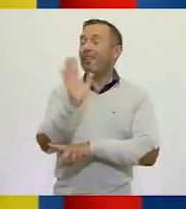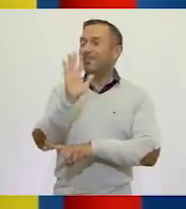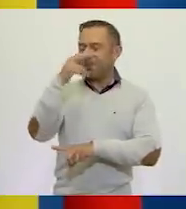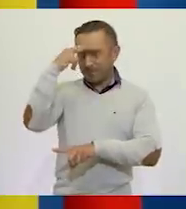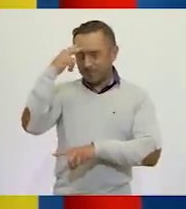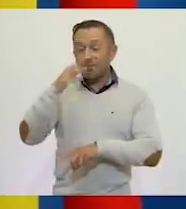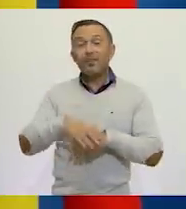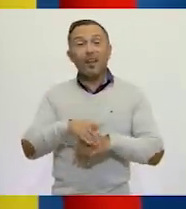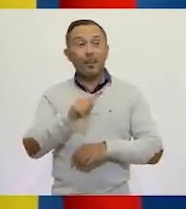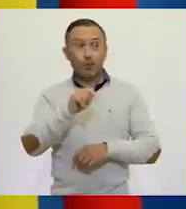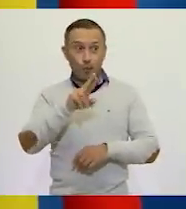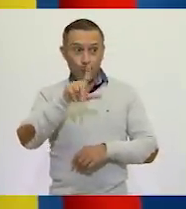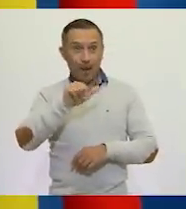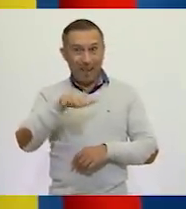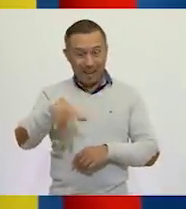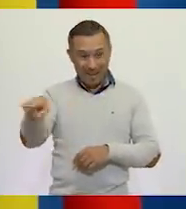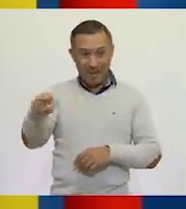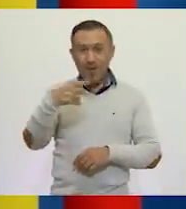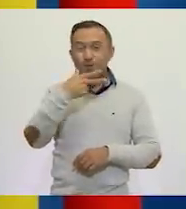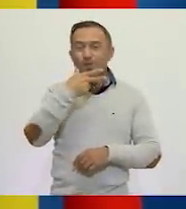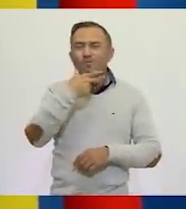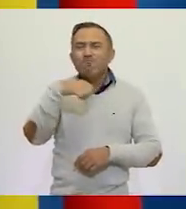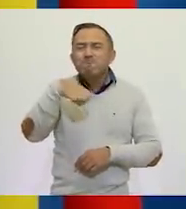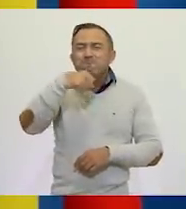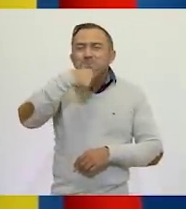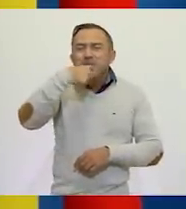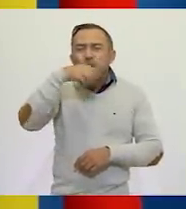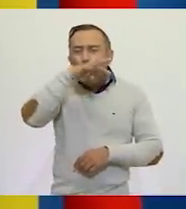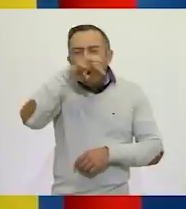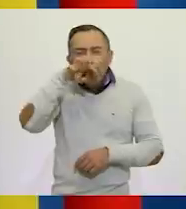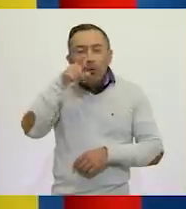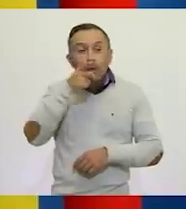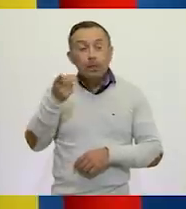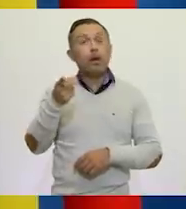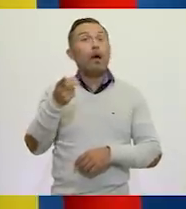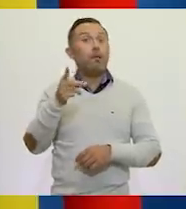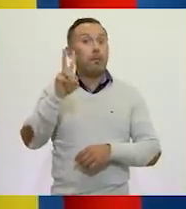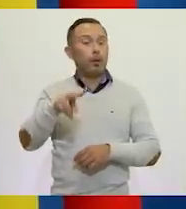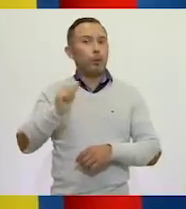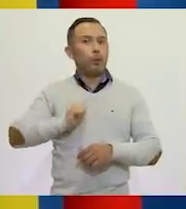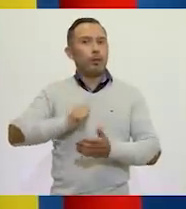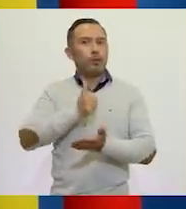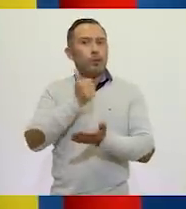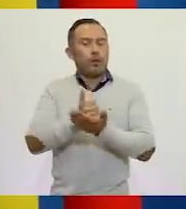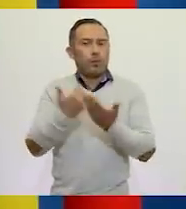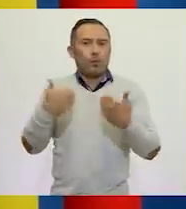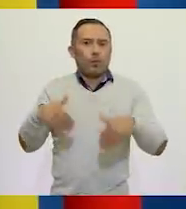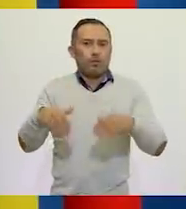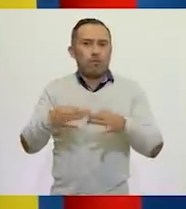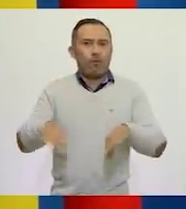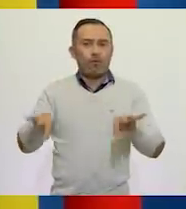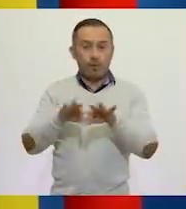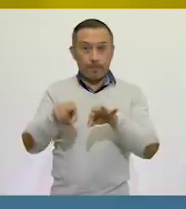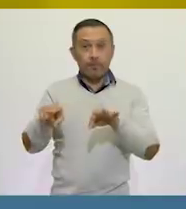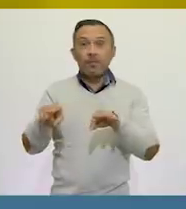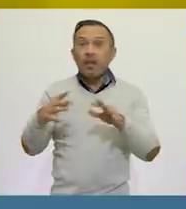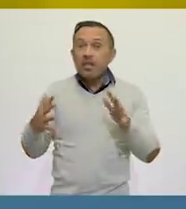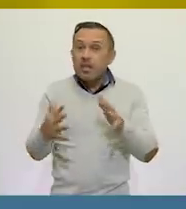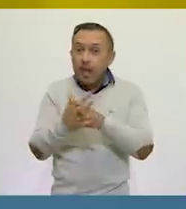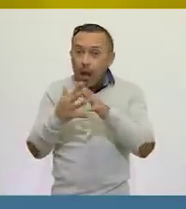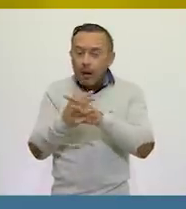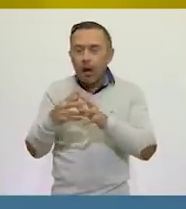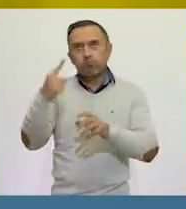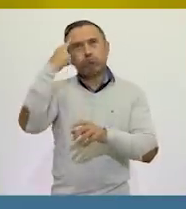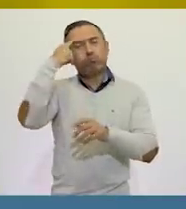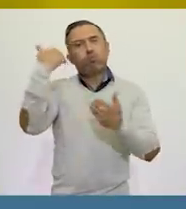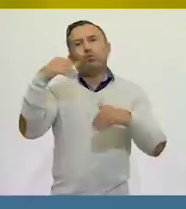Tula, como bien nos cuenta don Leopoldo, fue una ciudad importantísima y la guerra era un punto central en su cultura.